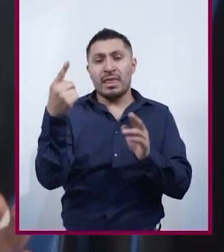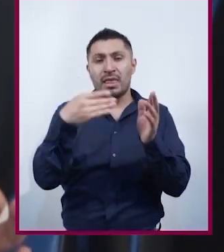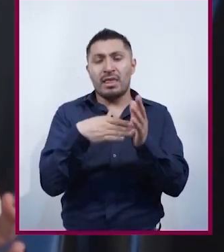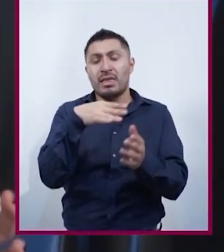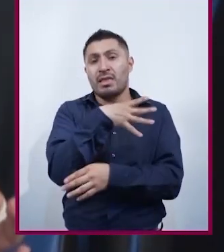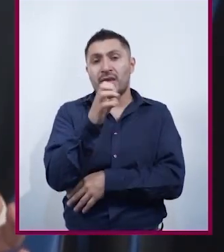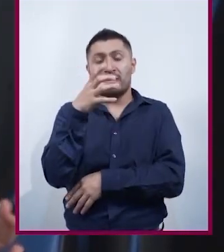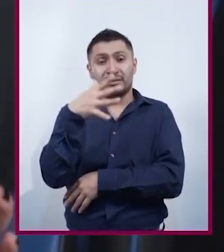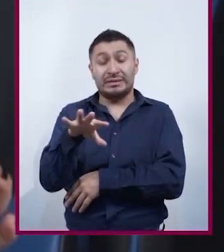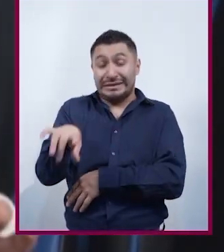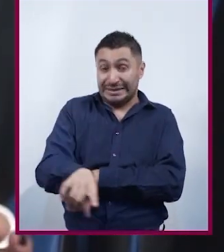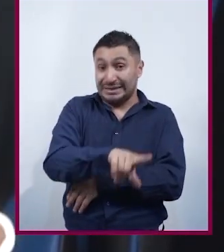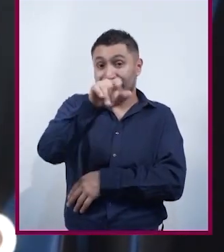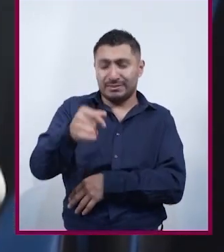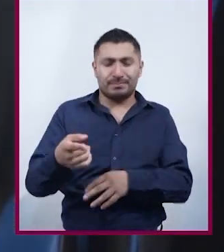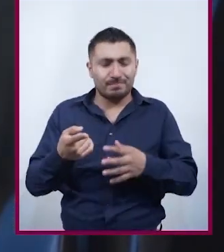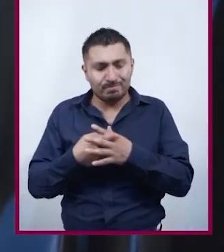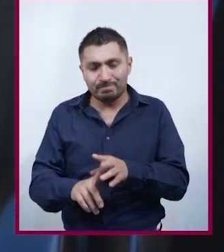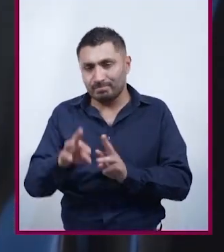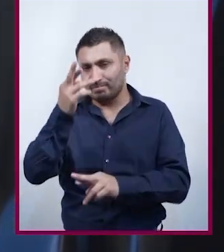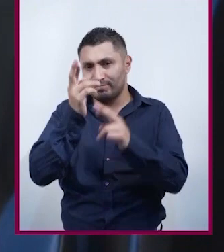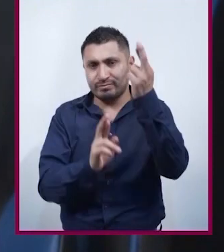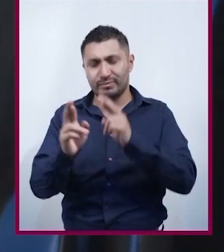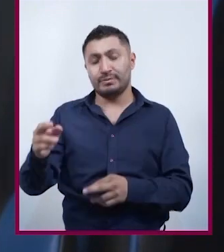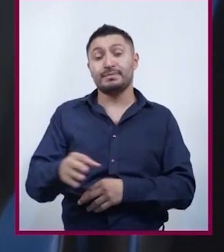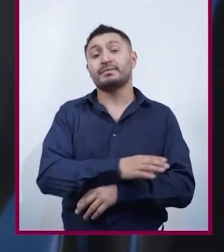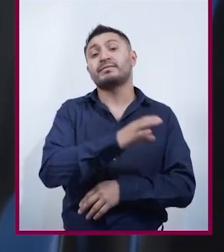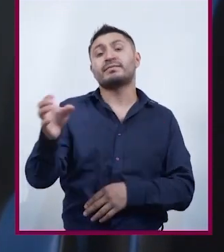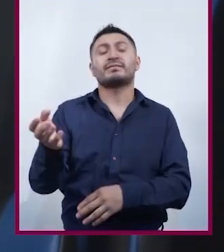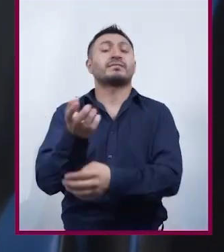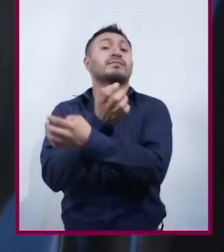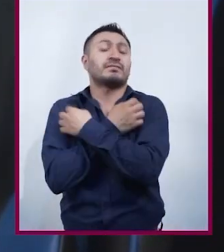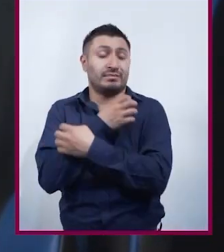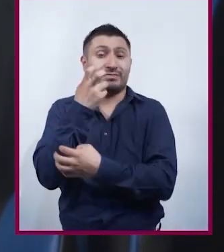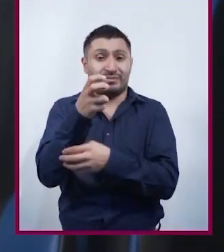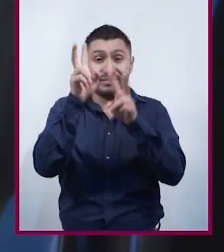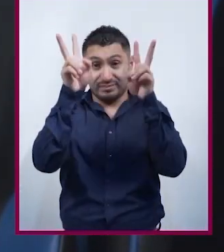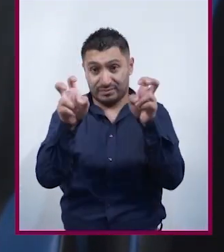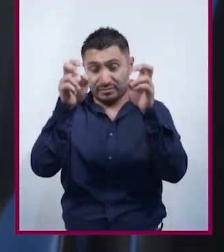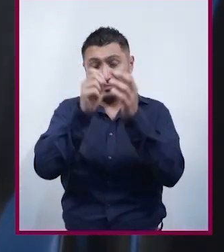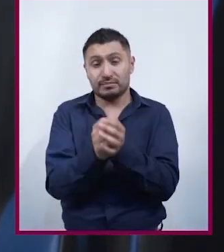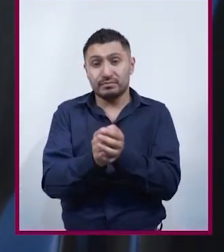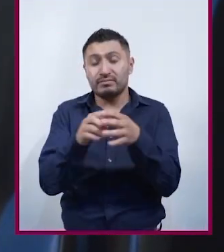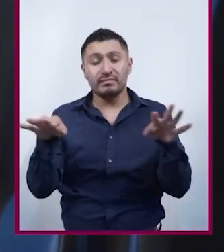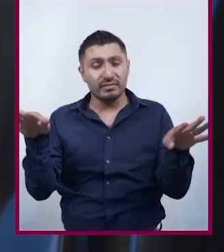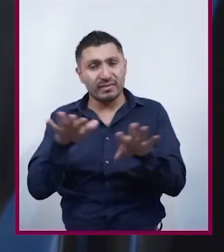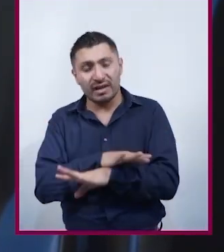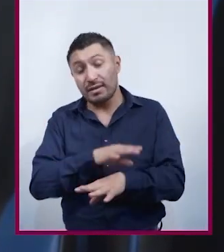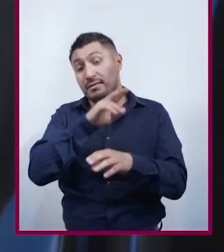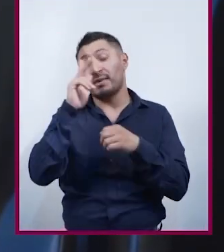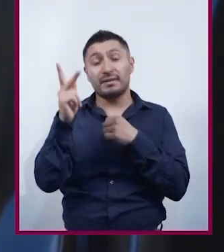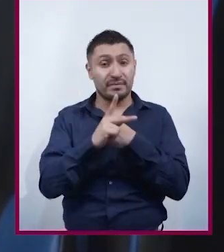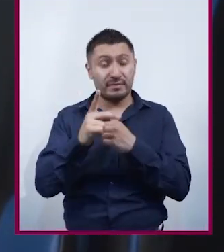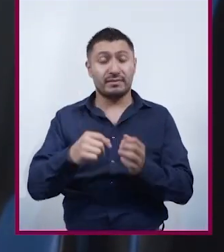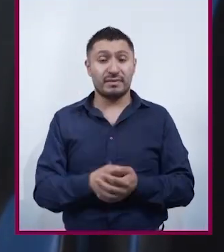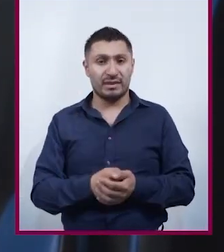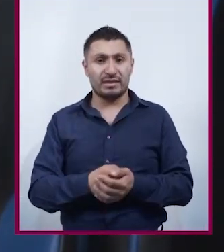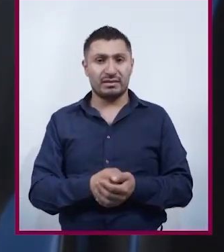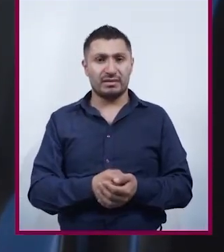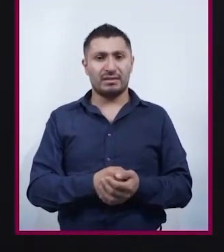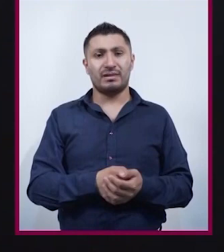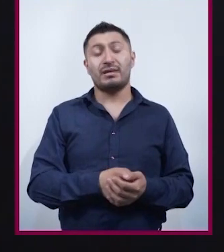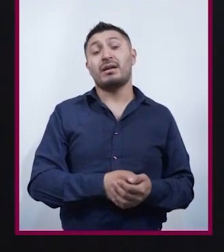de la Revolución de 1910 surgió otra revolución en el campo de la educación, que transformó por completo al